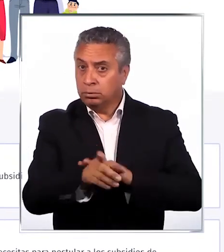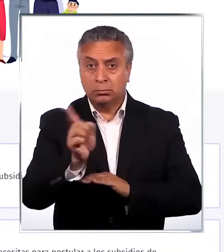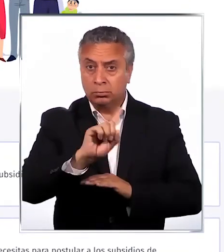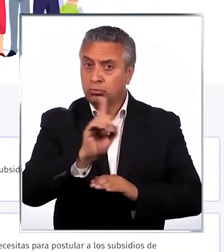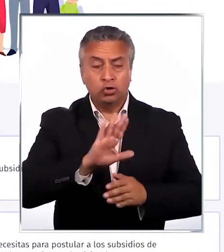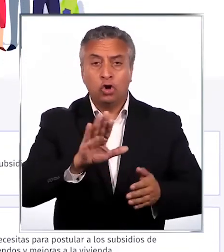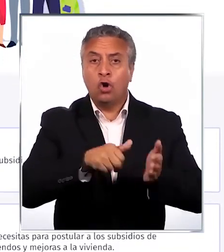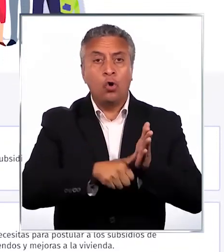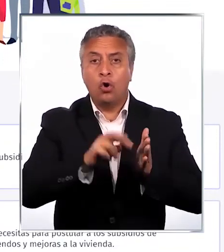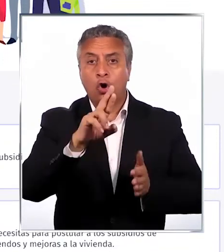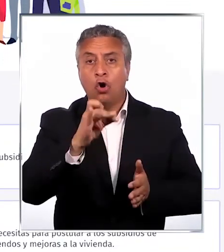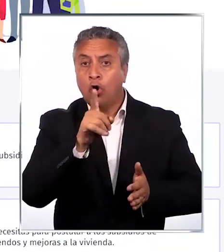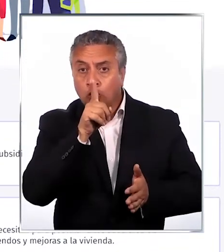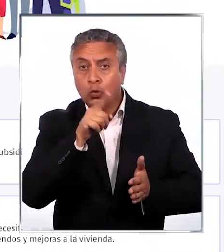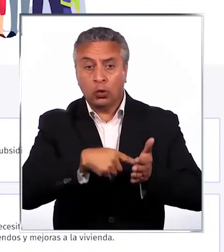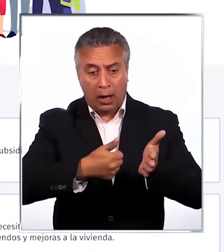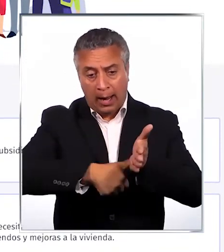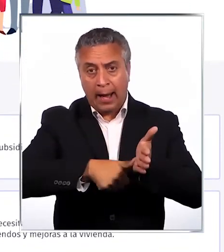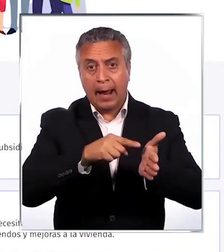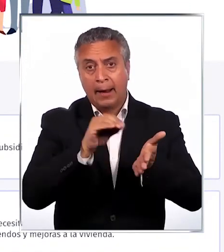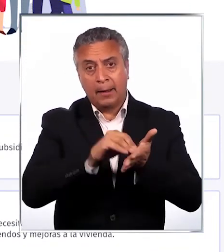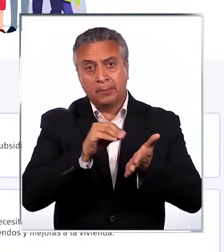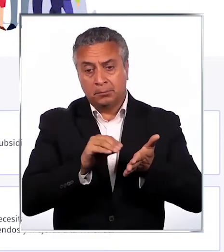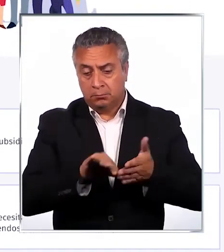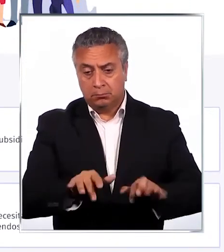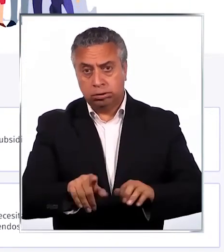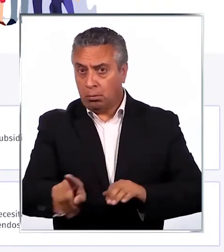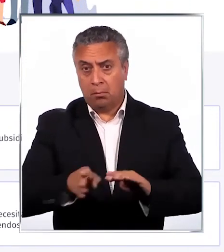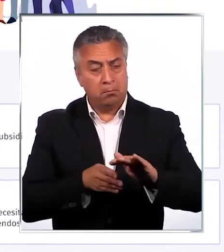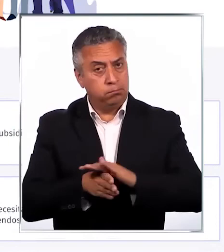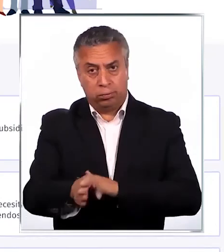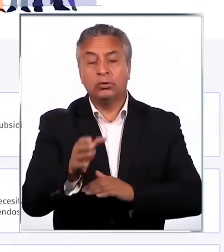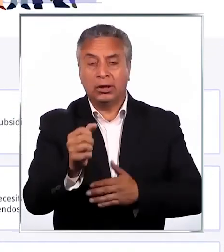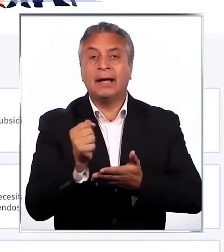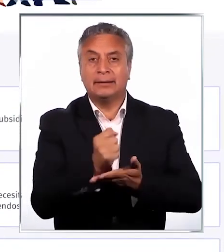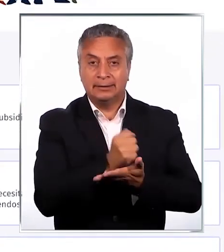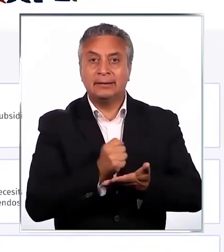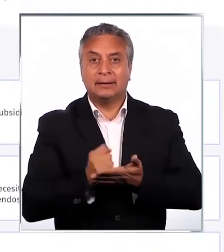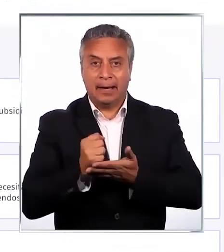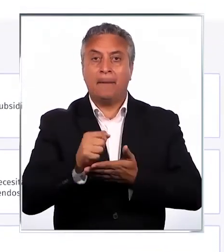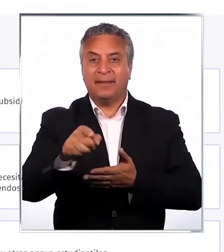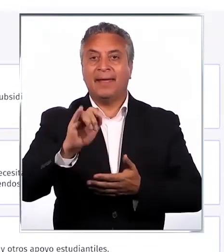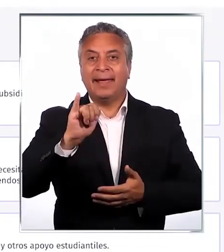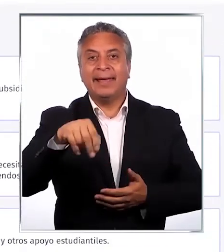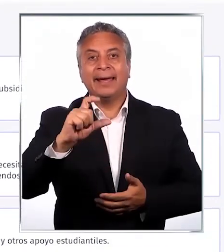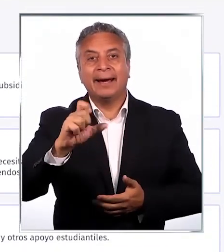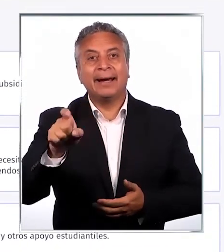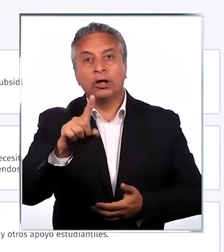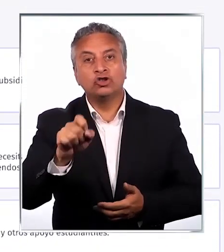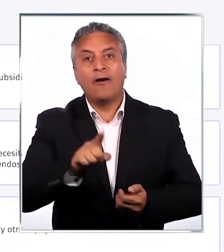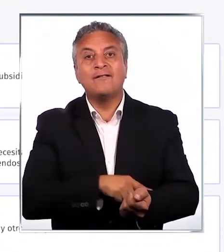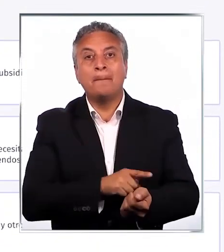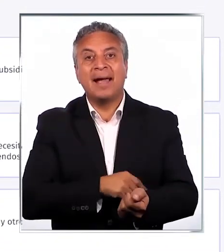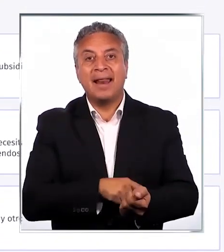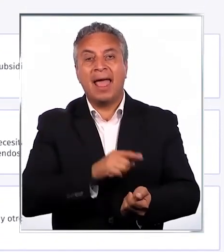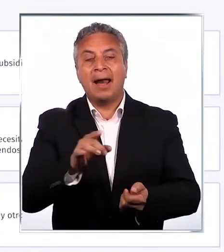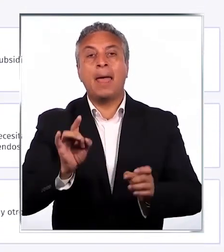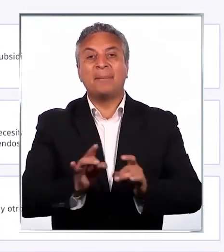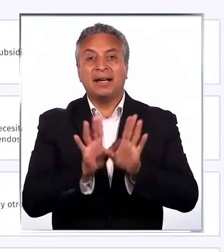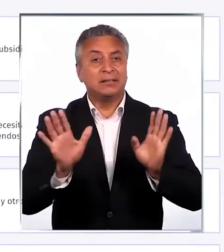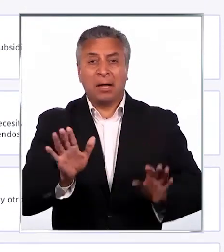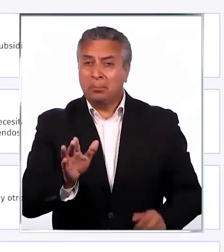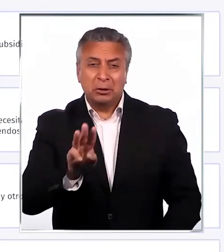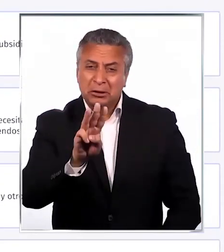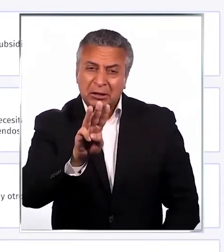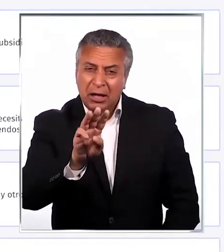podemos entrar con nuestro RUT y nuestros datos del carnet de identidad, y en general el trámite, por ejemplo, en el ingreso familiar de emergencia, demora 3 a